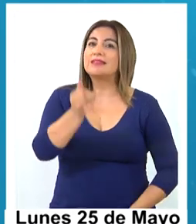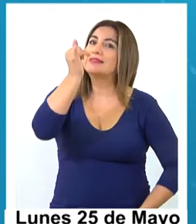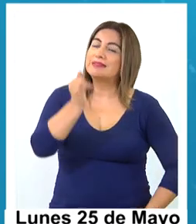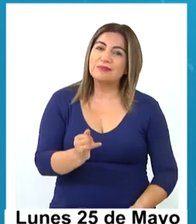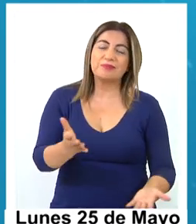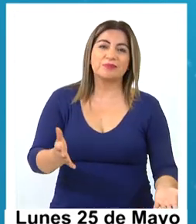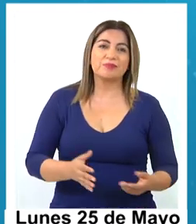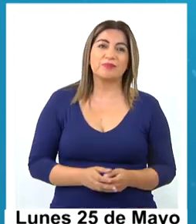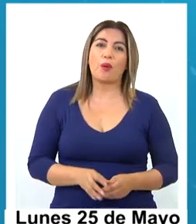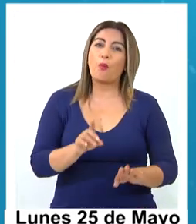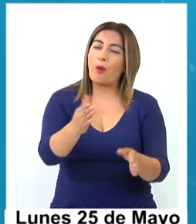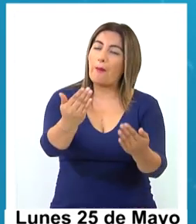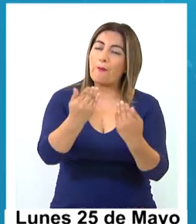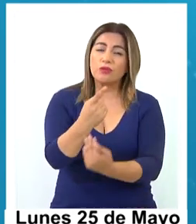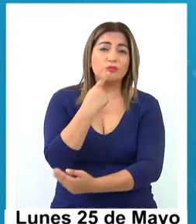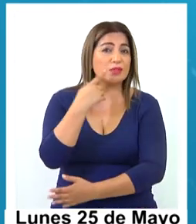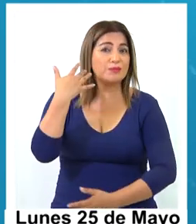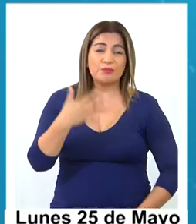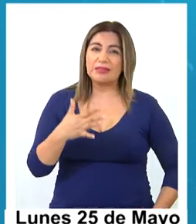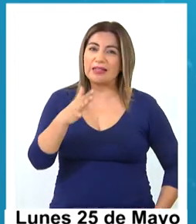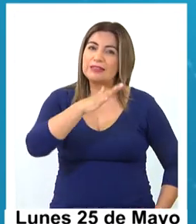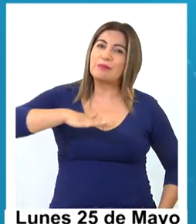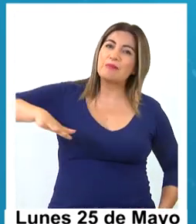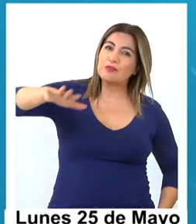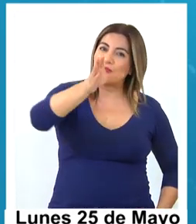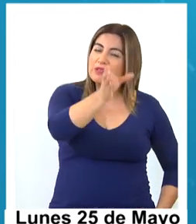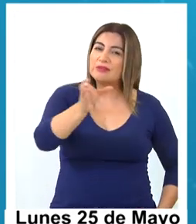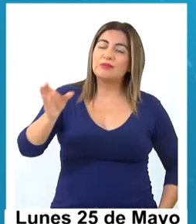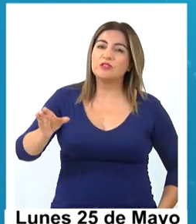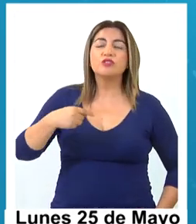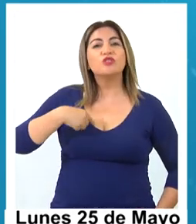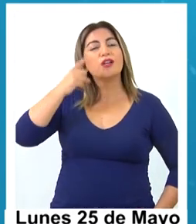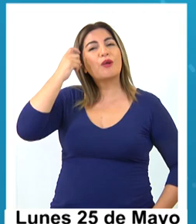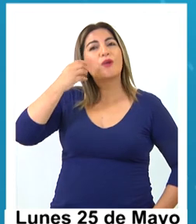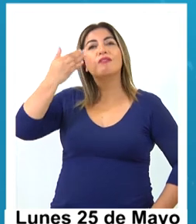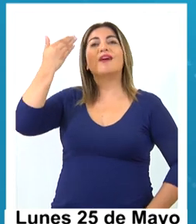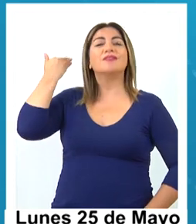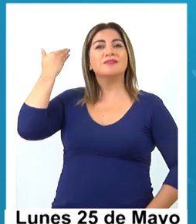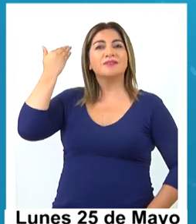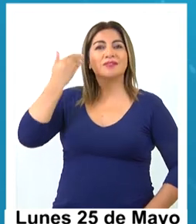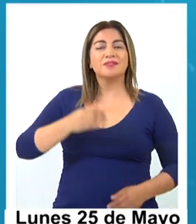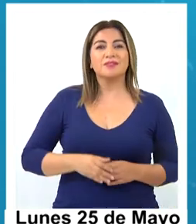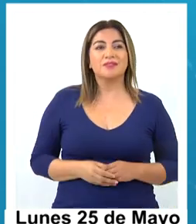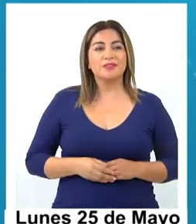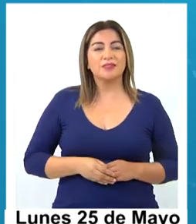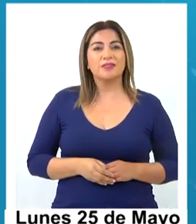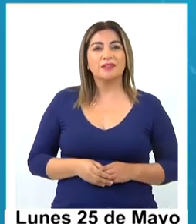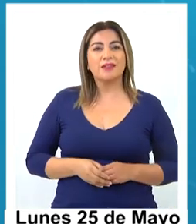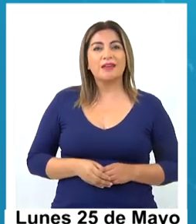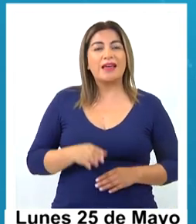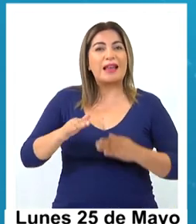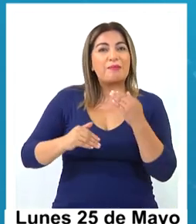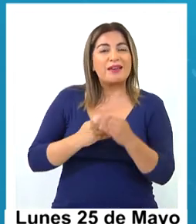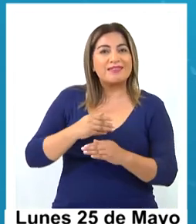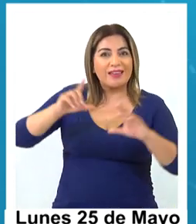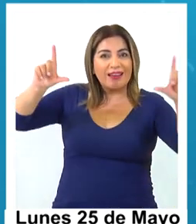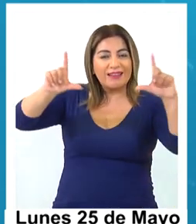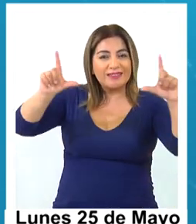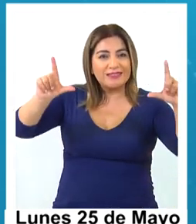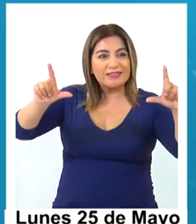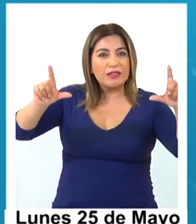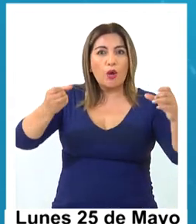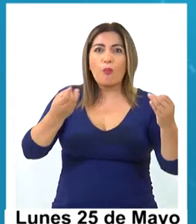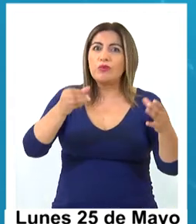nosotros siempre tu aporte es tan importante para la comunidad yo recuerdo cuando estabas muchas veces en el programa conmigo en el